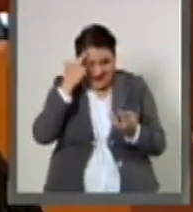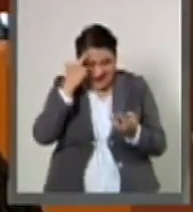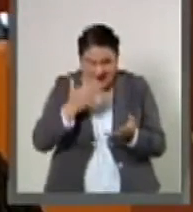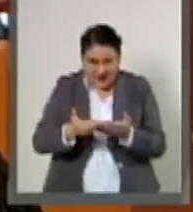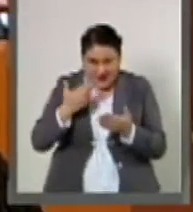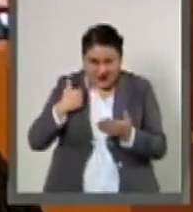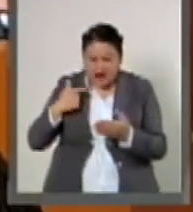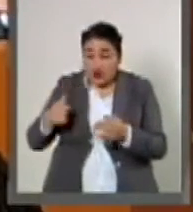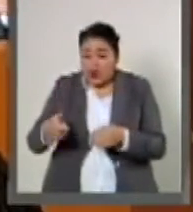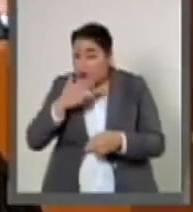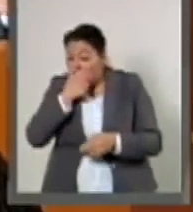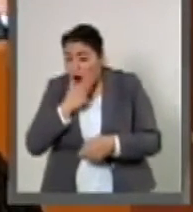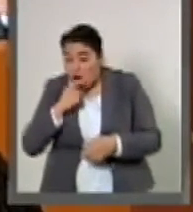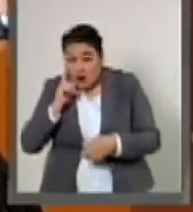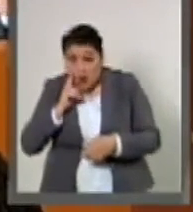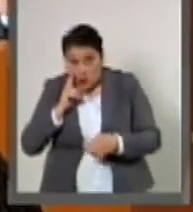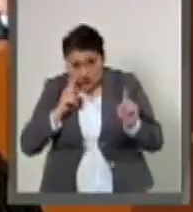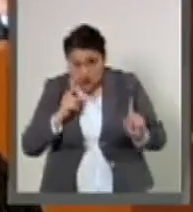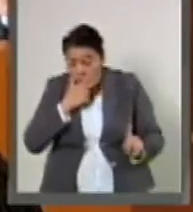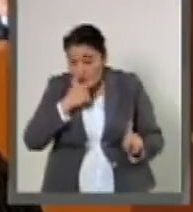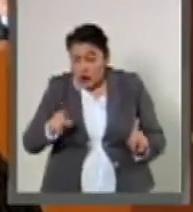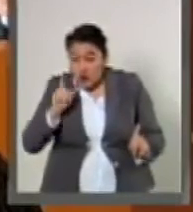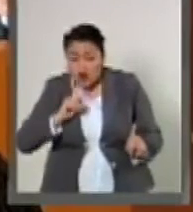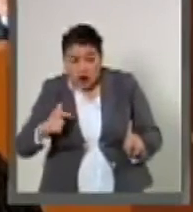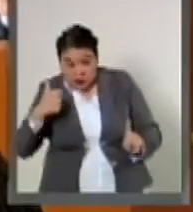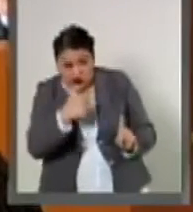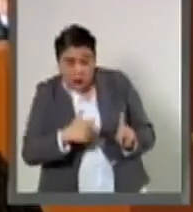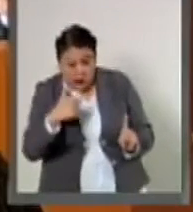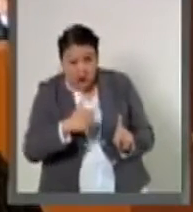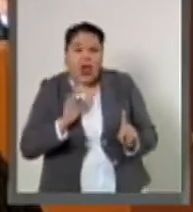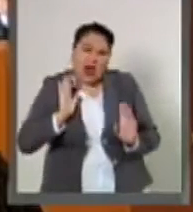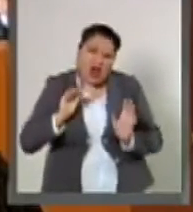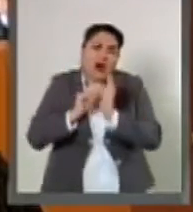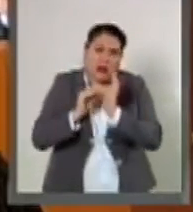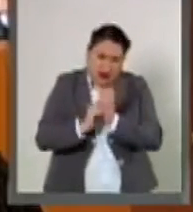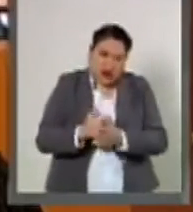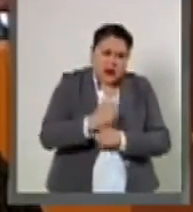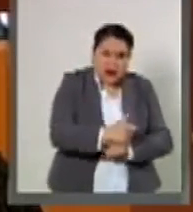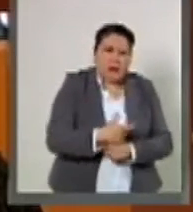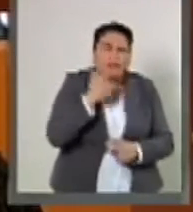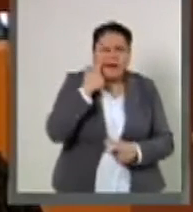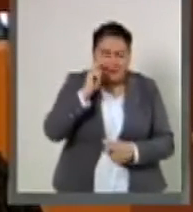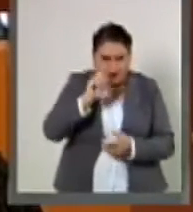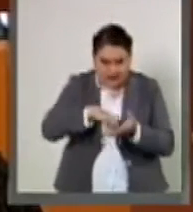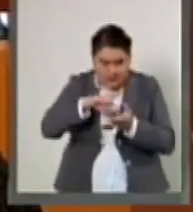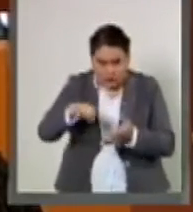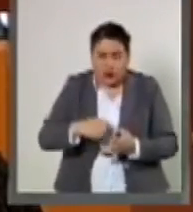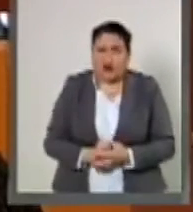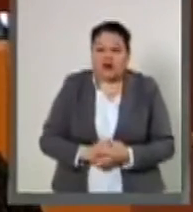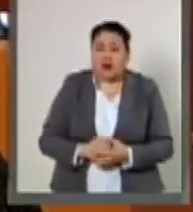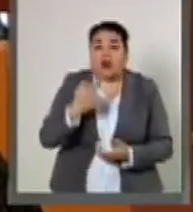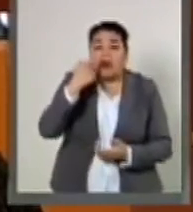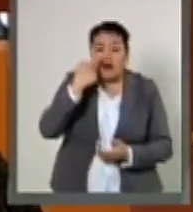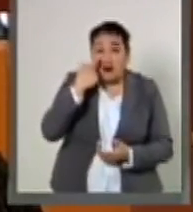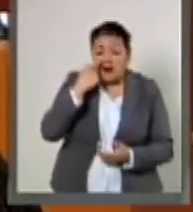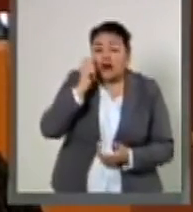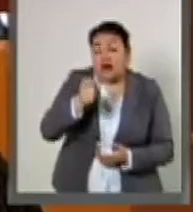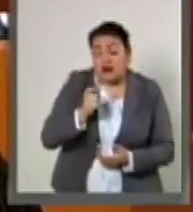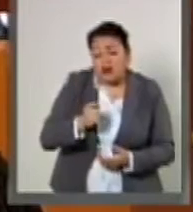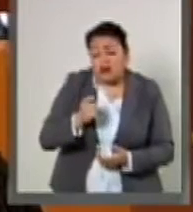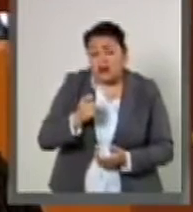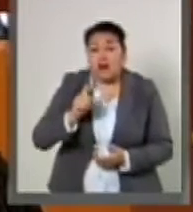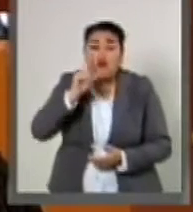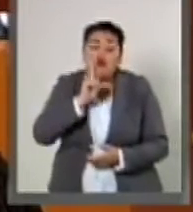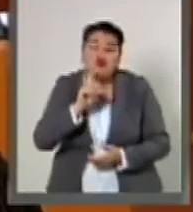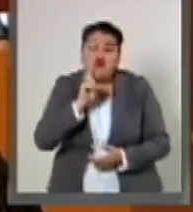dependido económicamente de la asegurada. Es decir, mientras para otorgar el derecho a una pensión